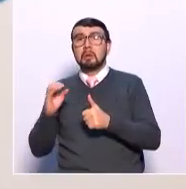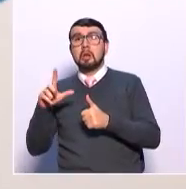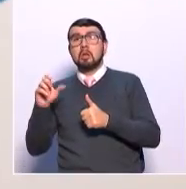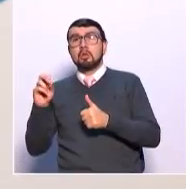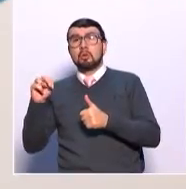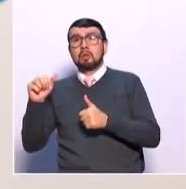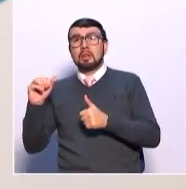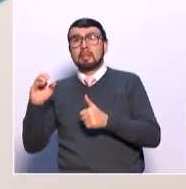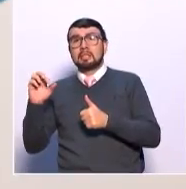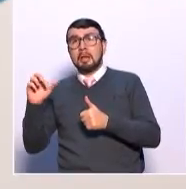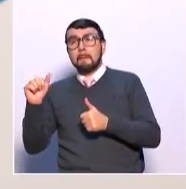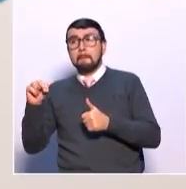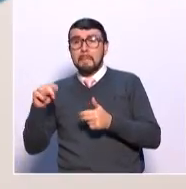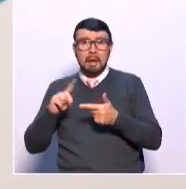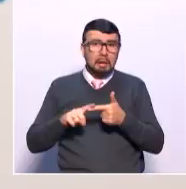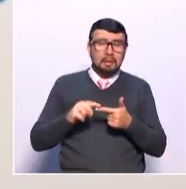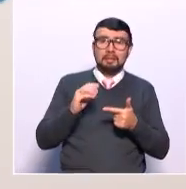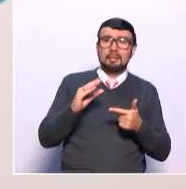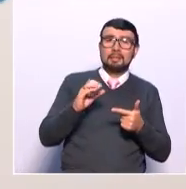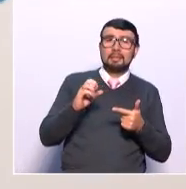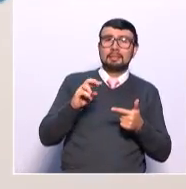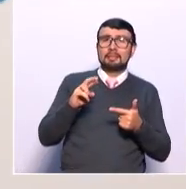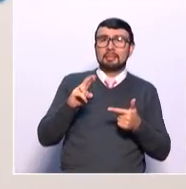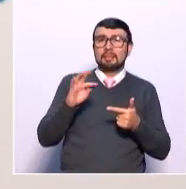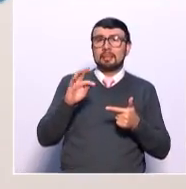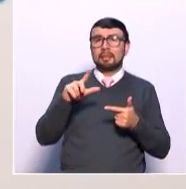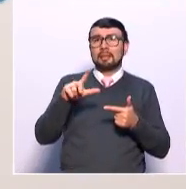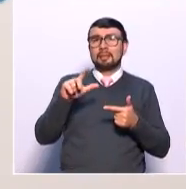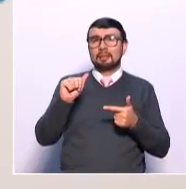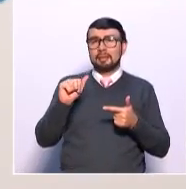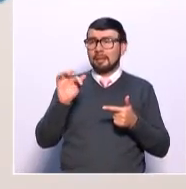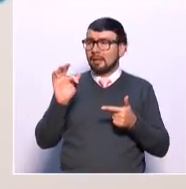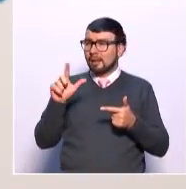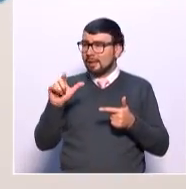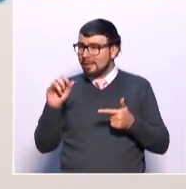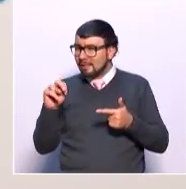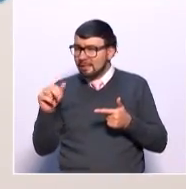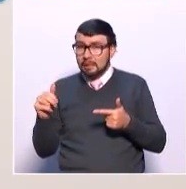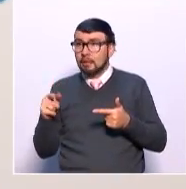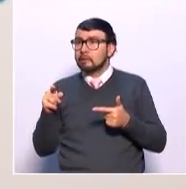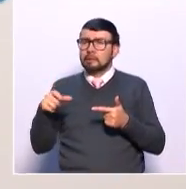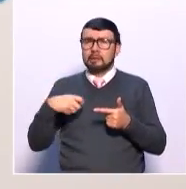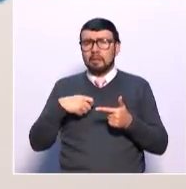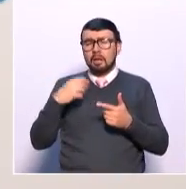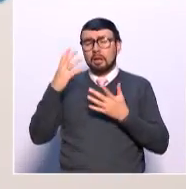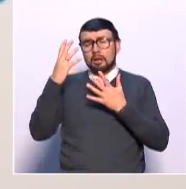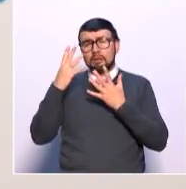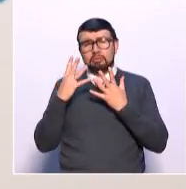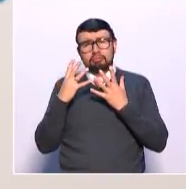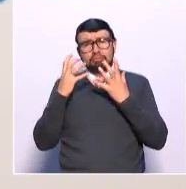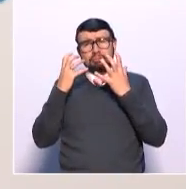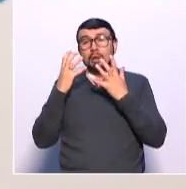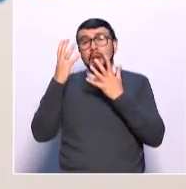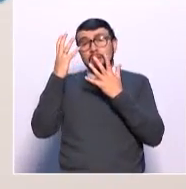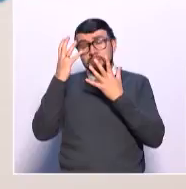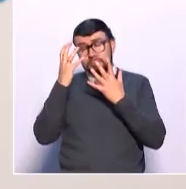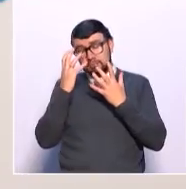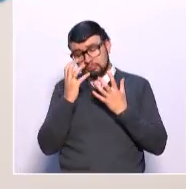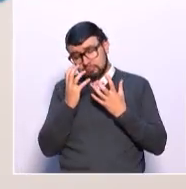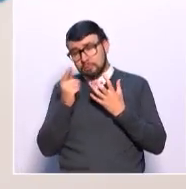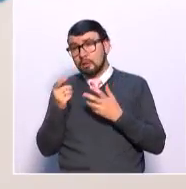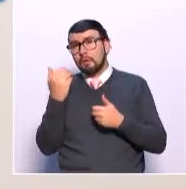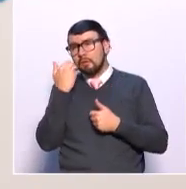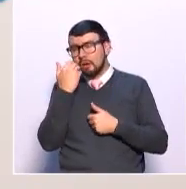sertralina que tiene un diagnóstico de depresión y ahí es donde y